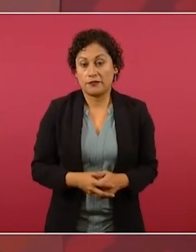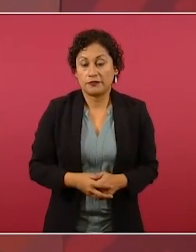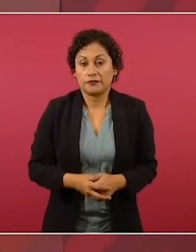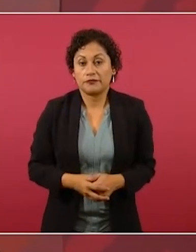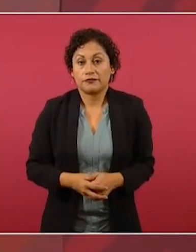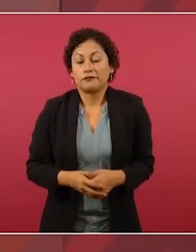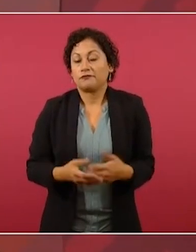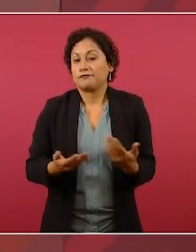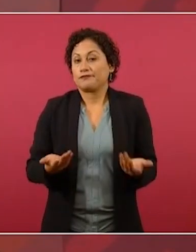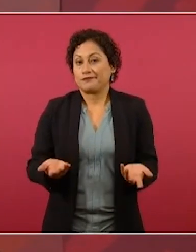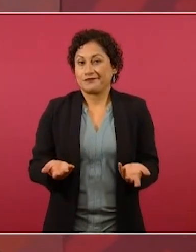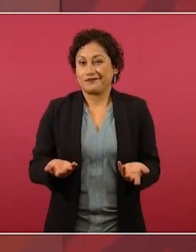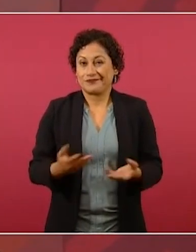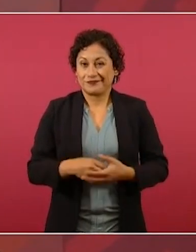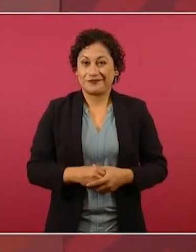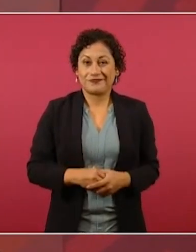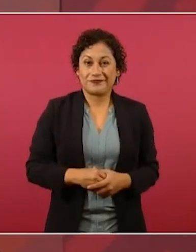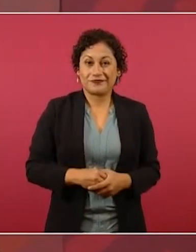Esa es